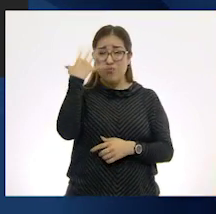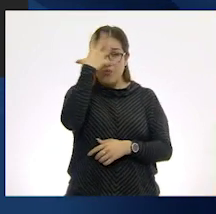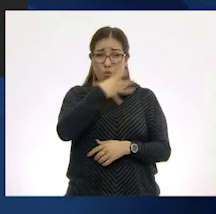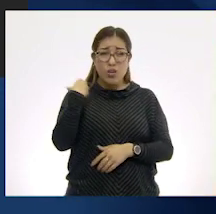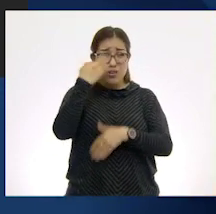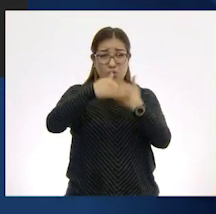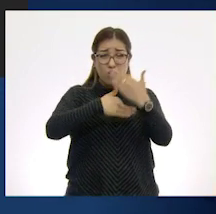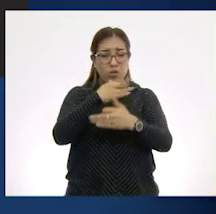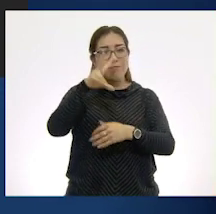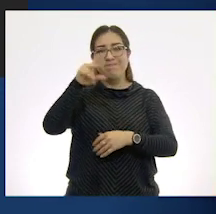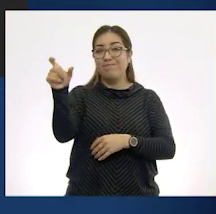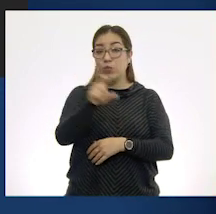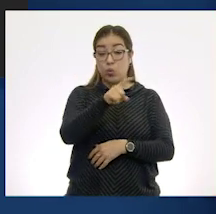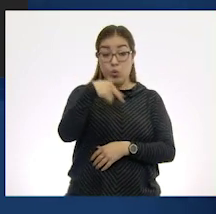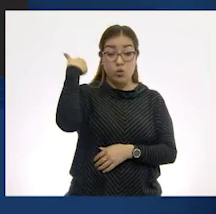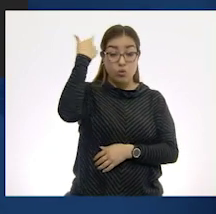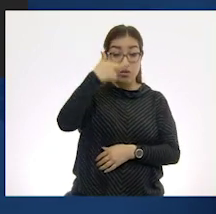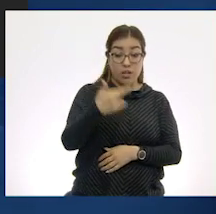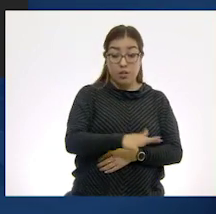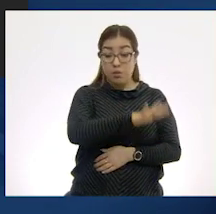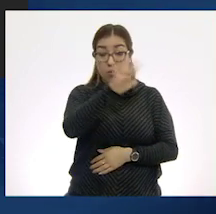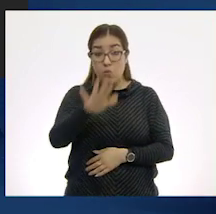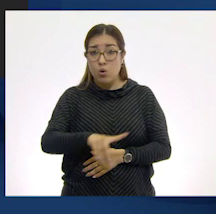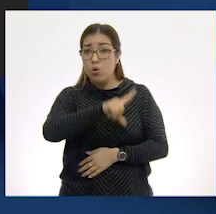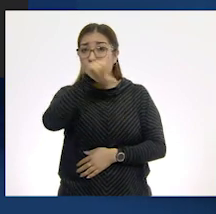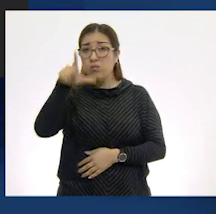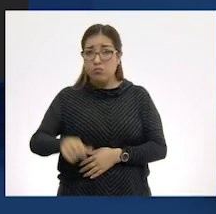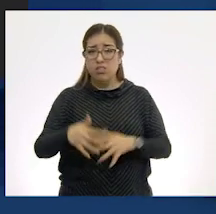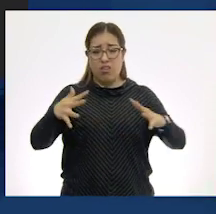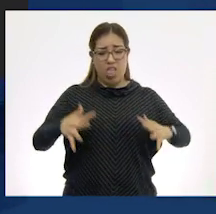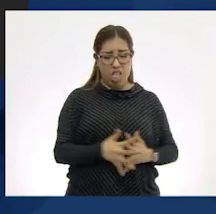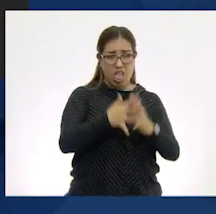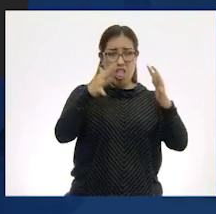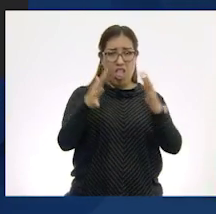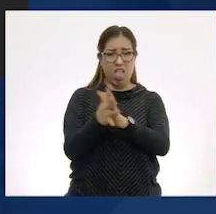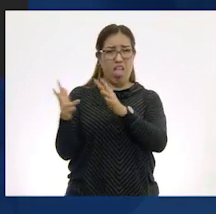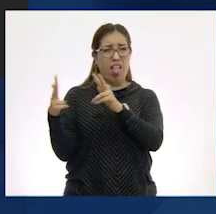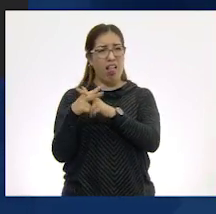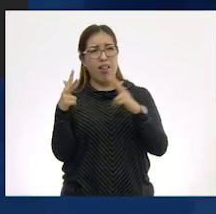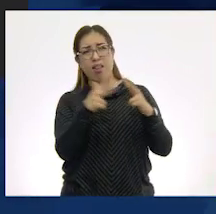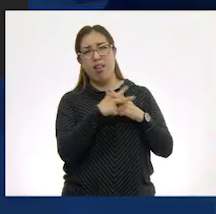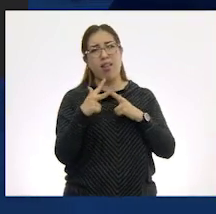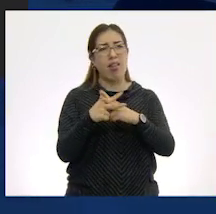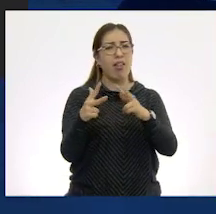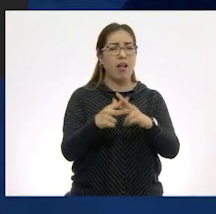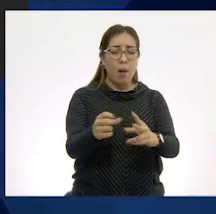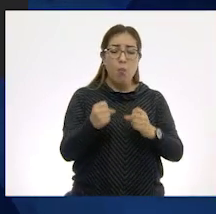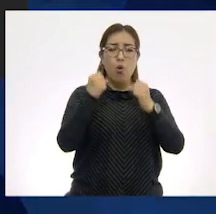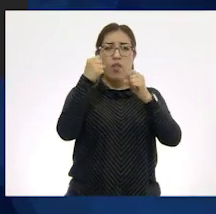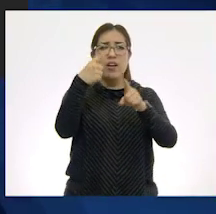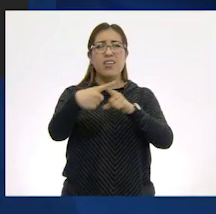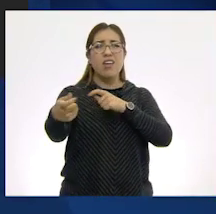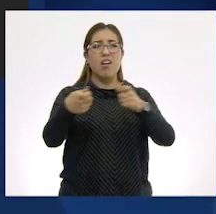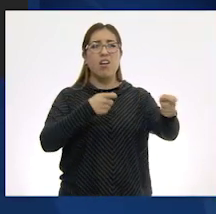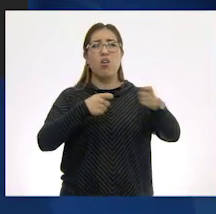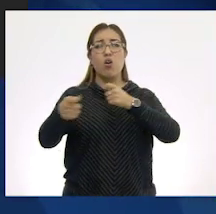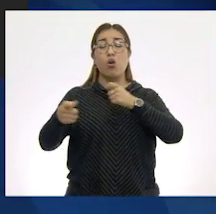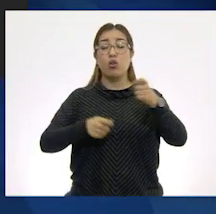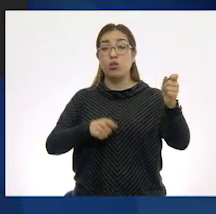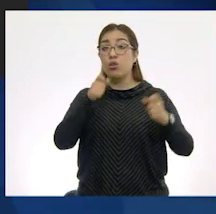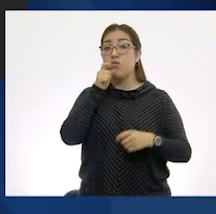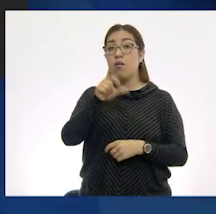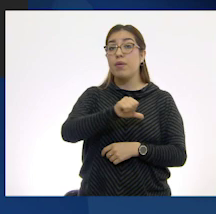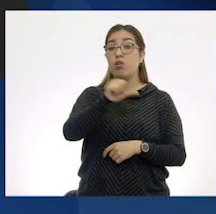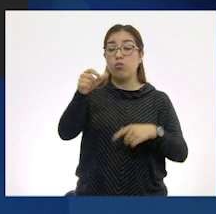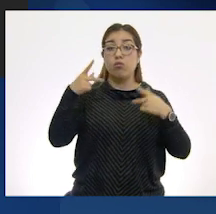el emperador, pues se empezaron a pelear por el poder, ya sabes, lo de siempre. Además de que los campesinos